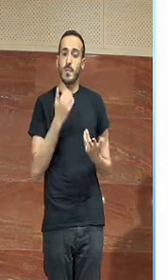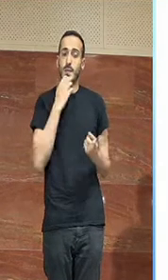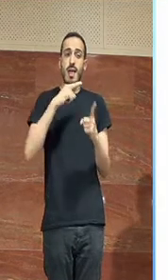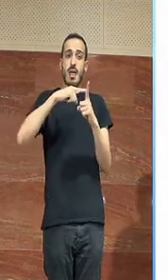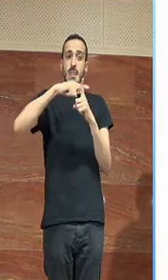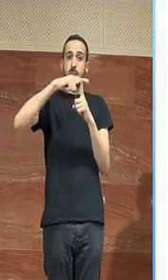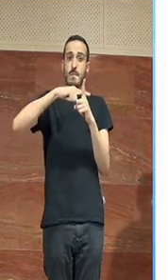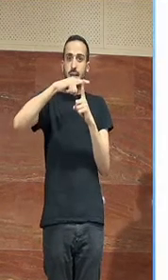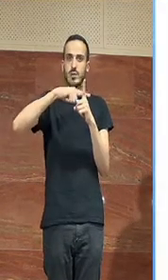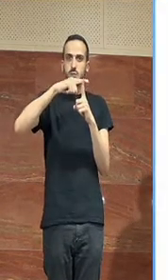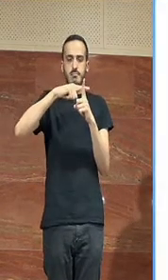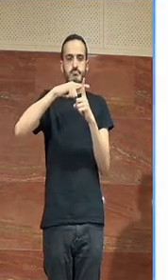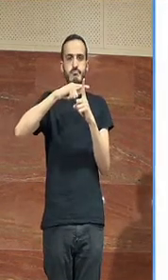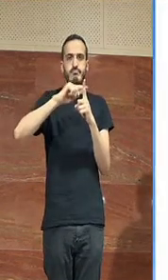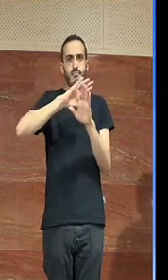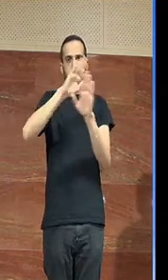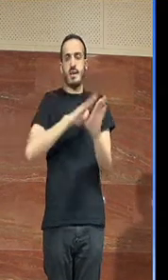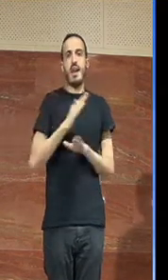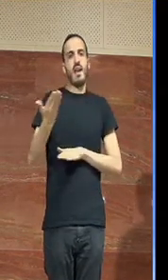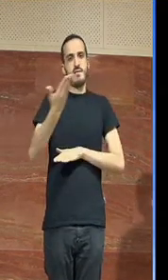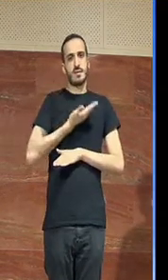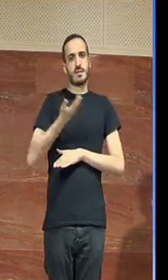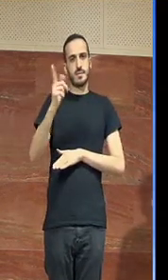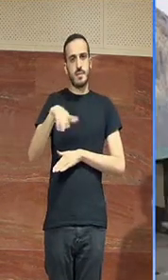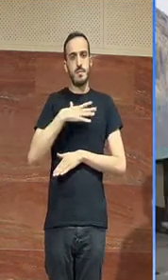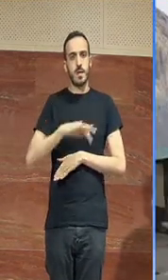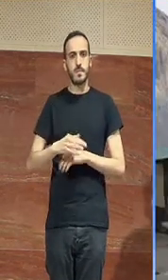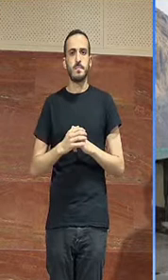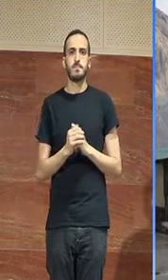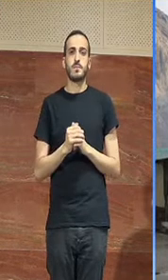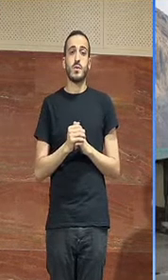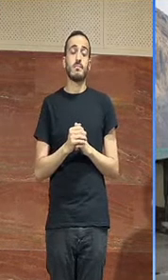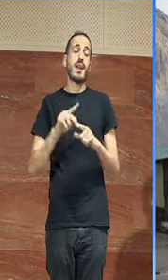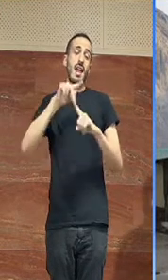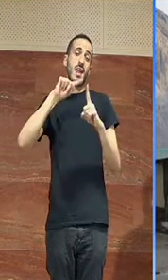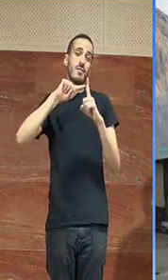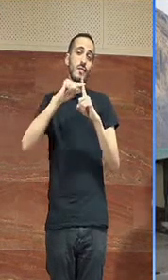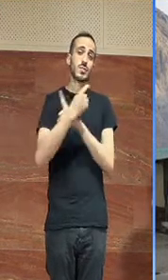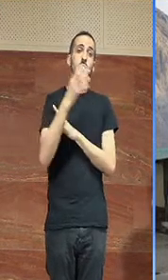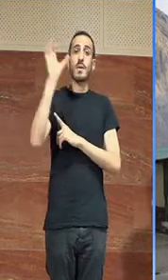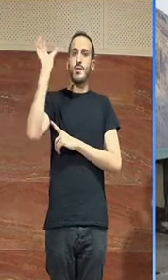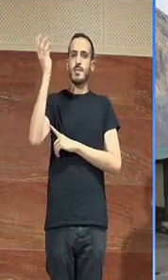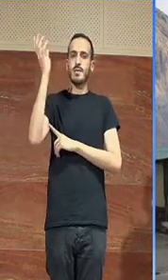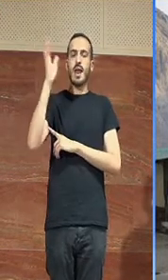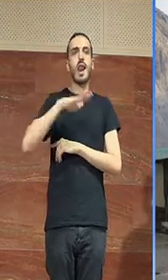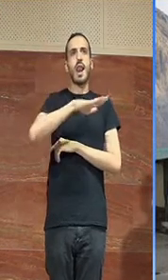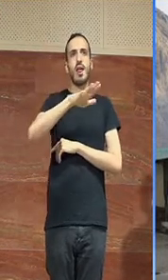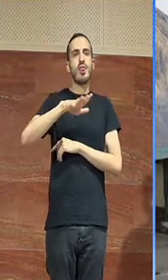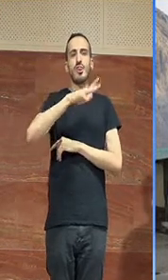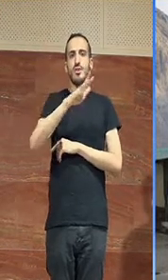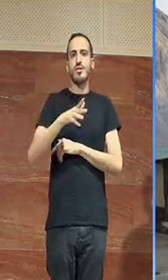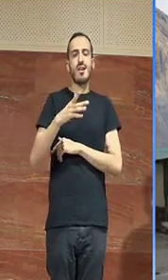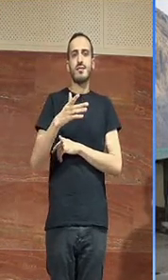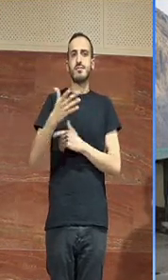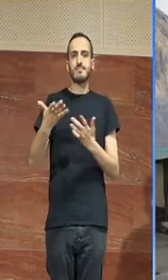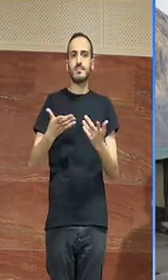también puede tener una influencia, lo que eso puede significar. El factor medioambiental, aquellos lugares contaminados que inciden en la salud